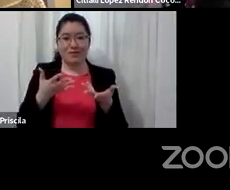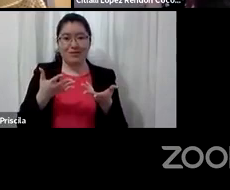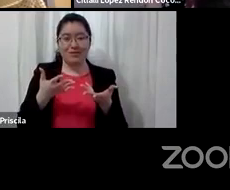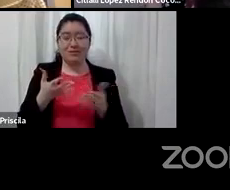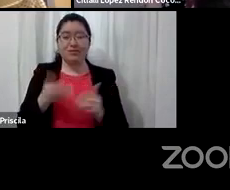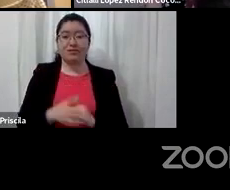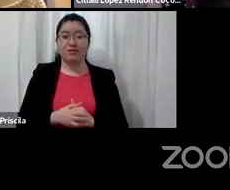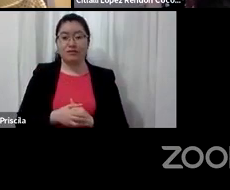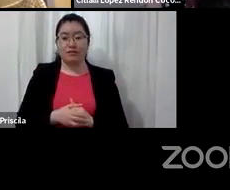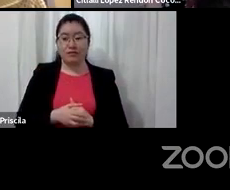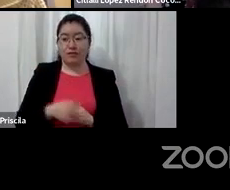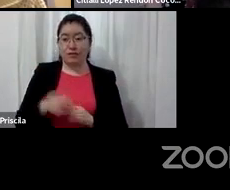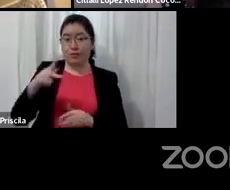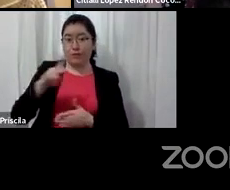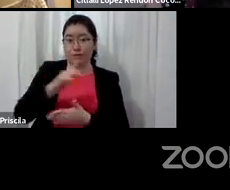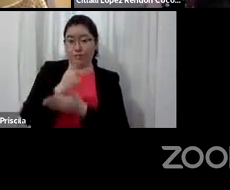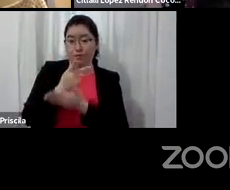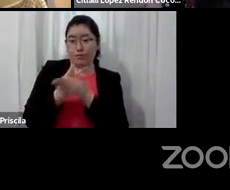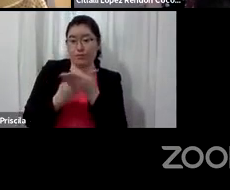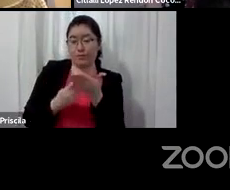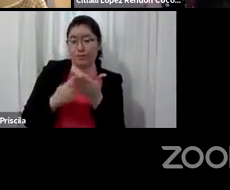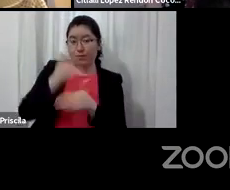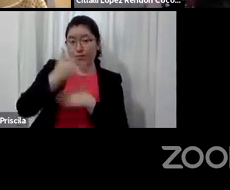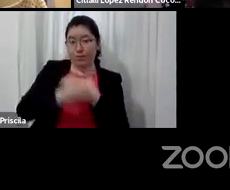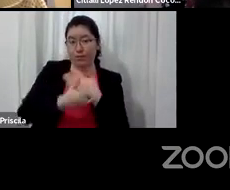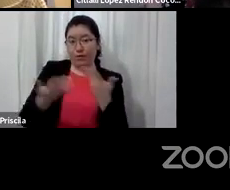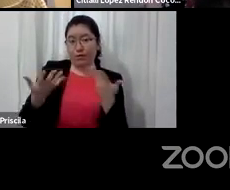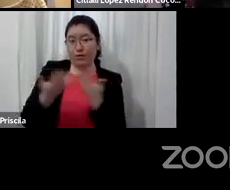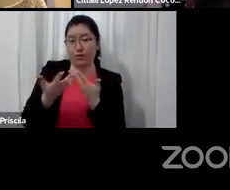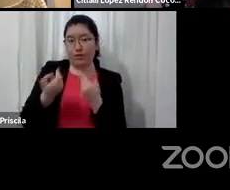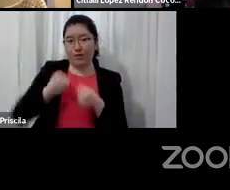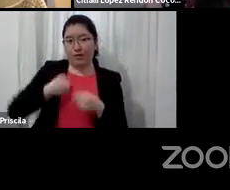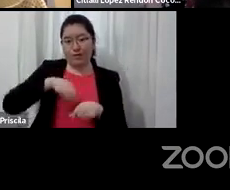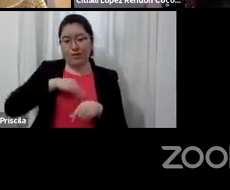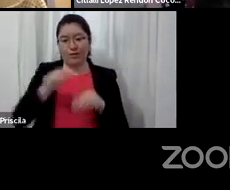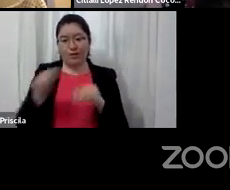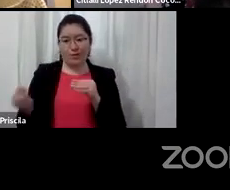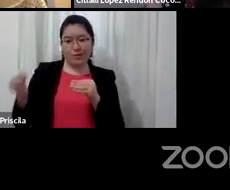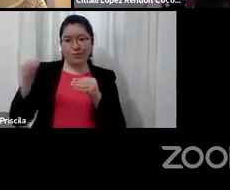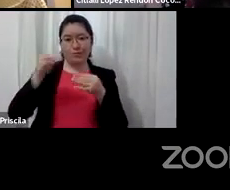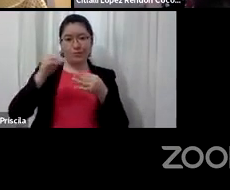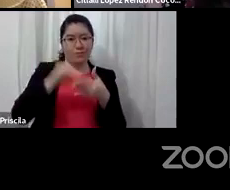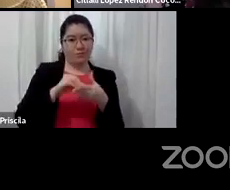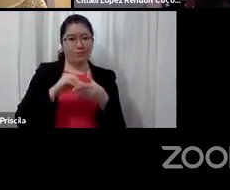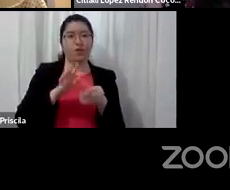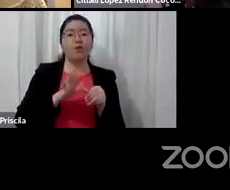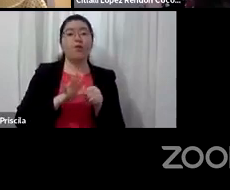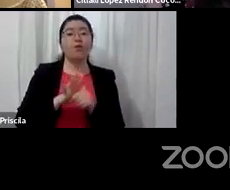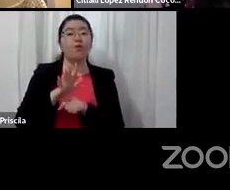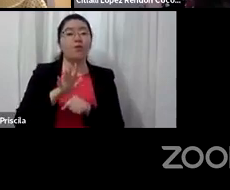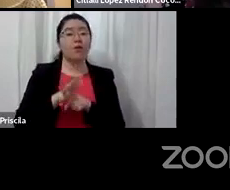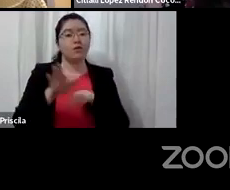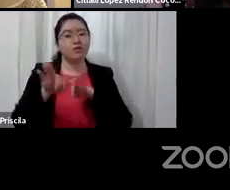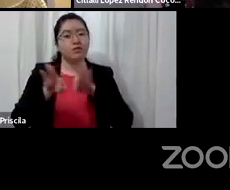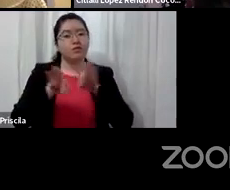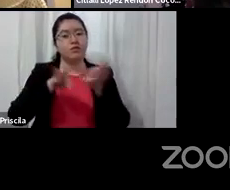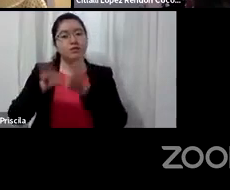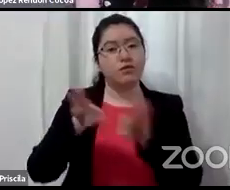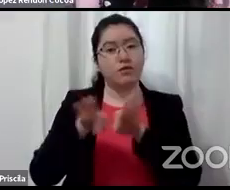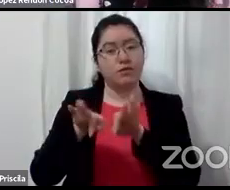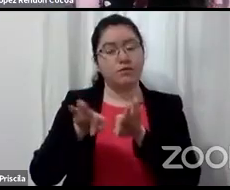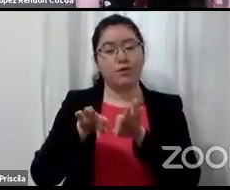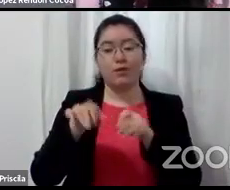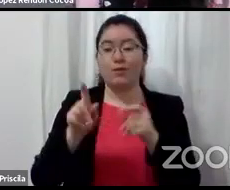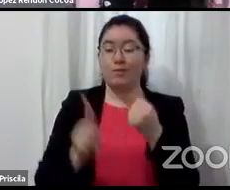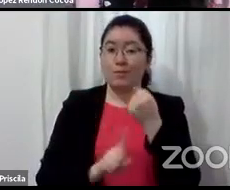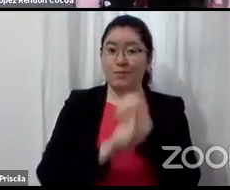productivos que tienen, se ha incorporado la perspectiva de trabajar con la mediación de conflictos y